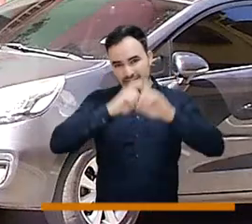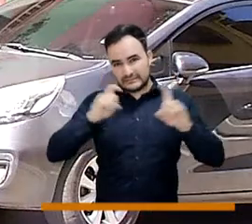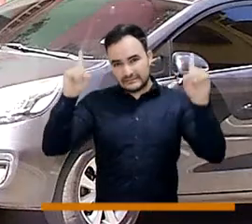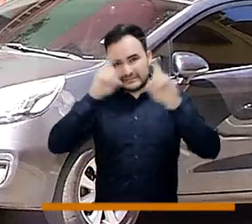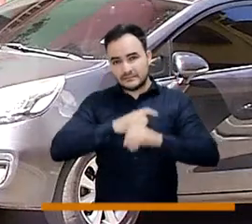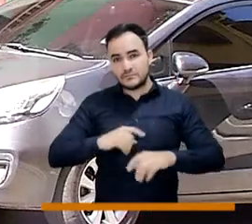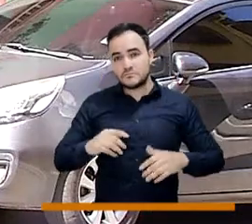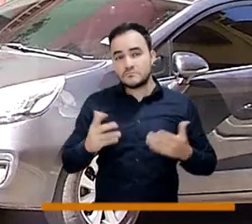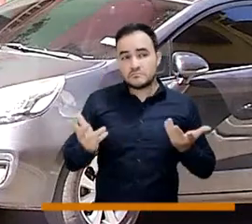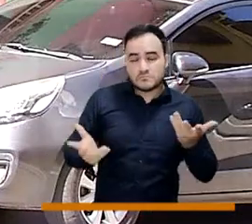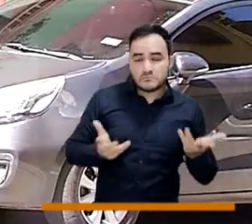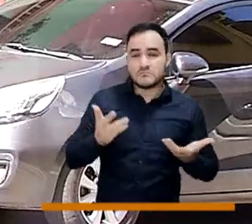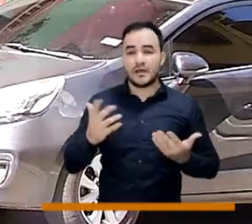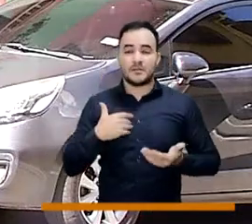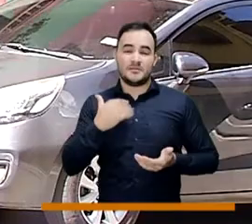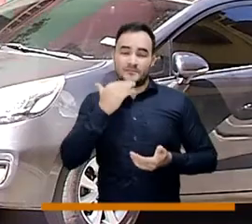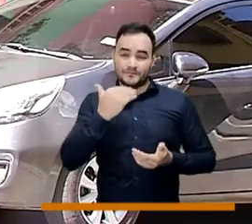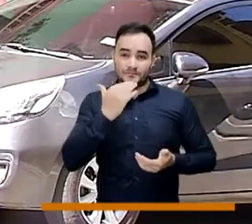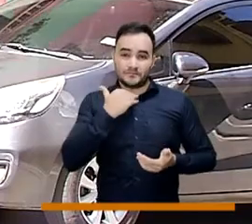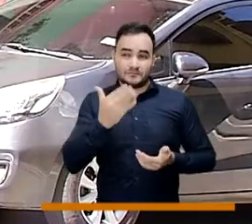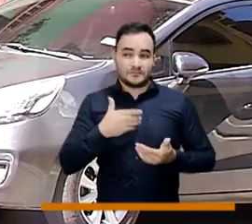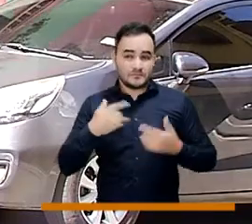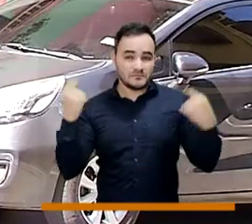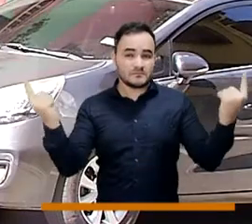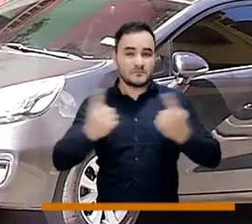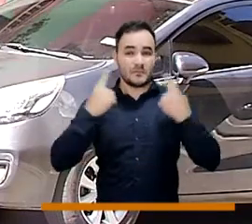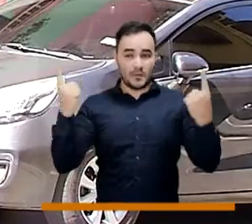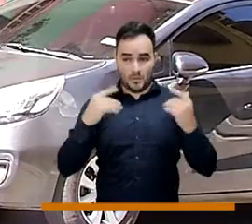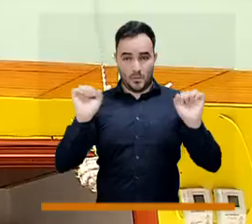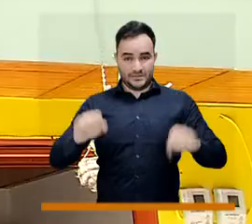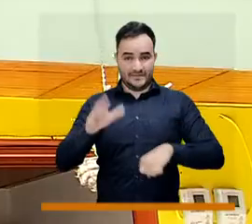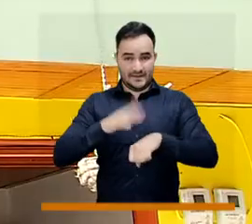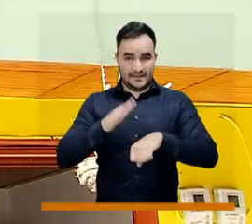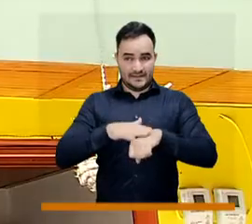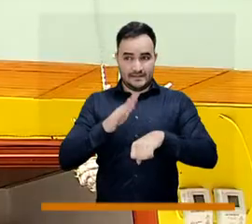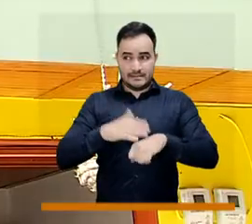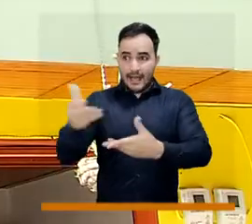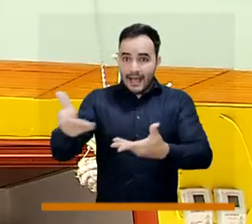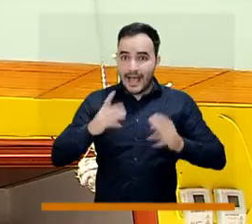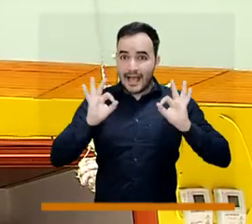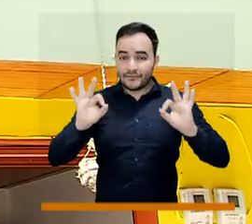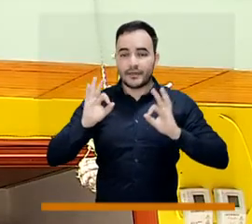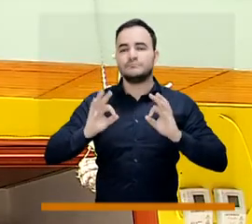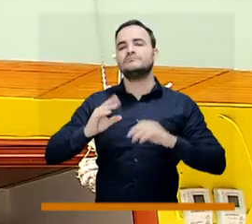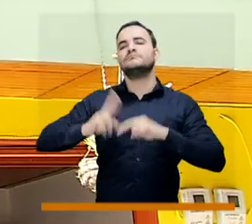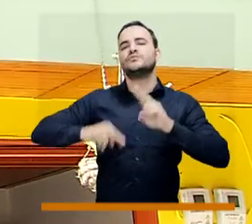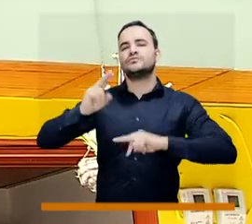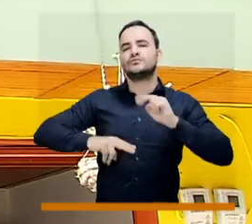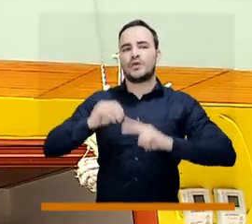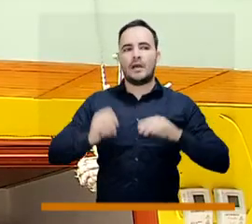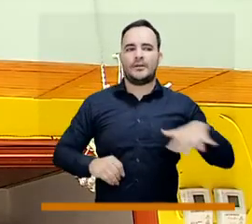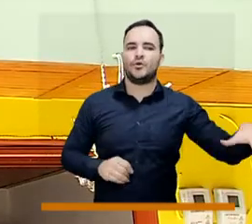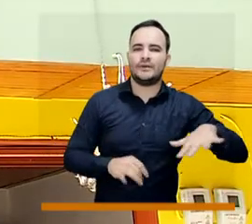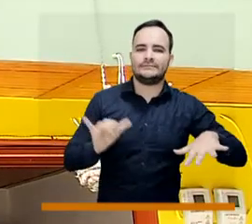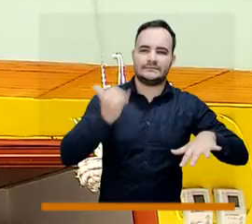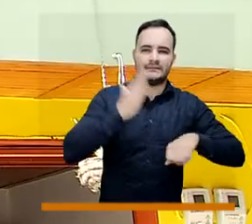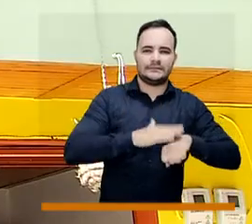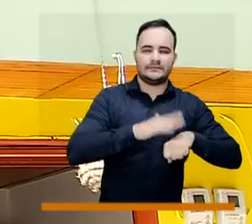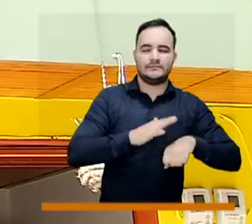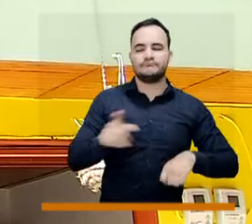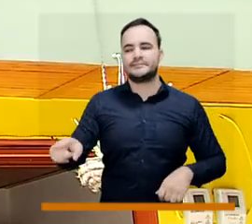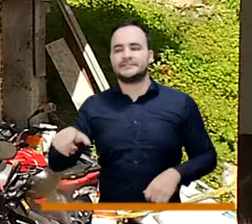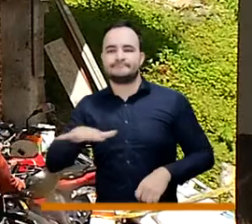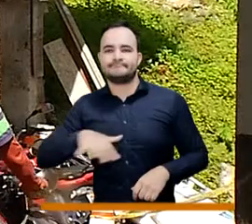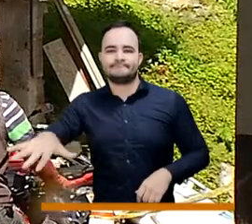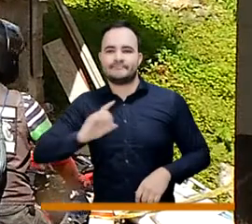Las curadurías nos entregan licencias y cuando vamos a ver el predio al que le entregaron la licencia, por